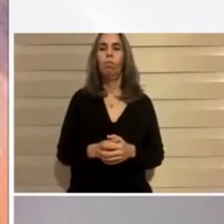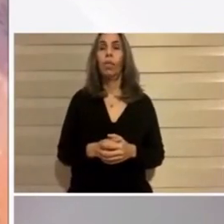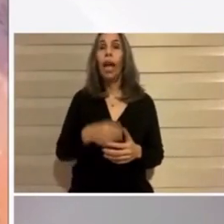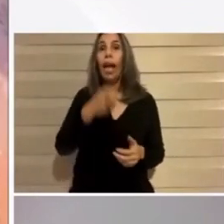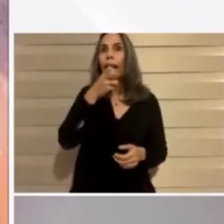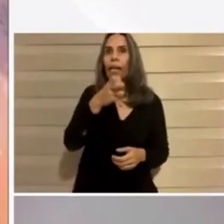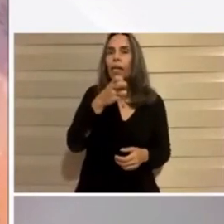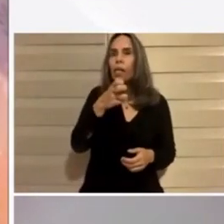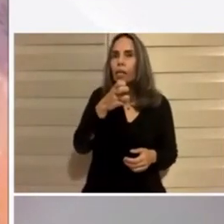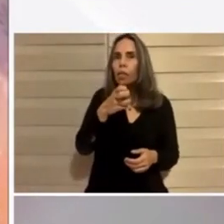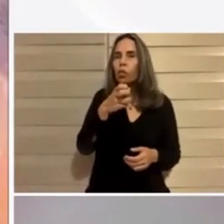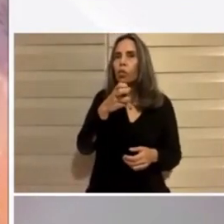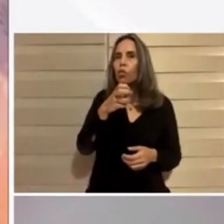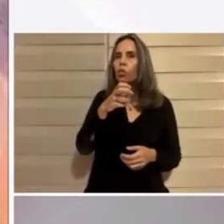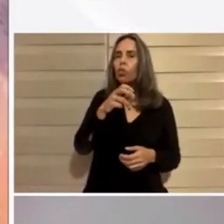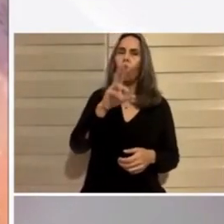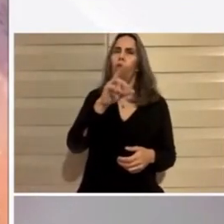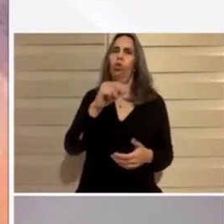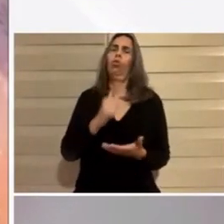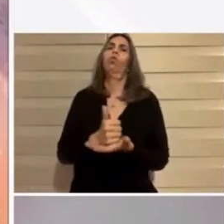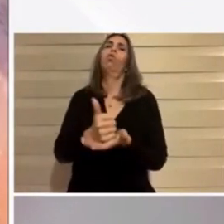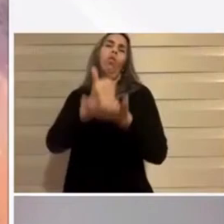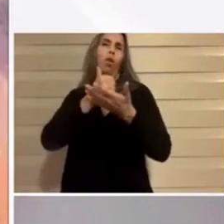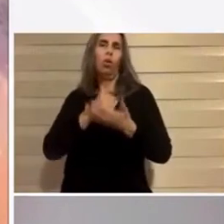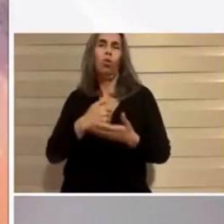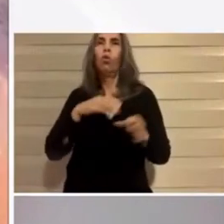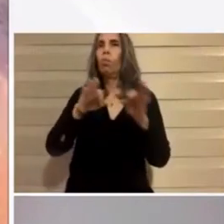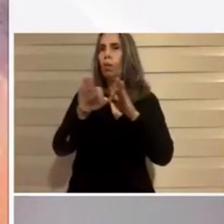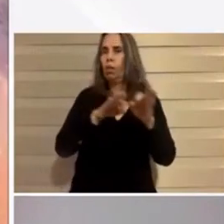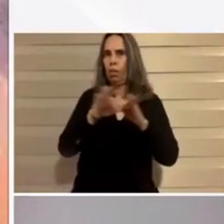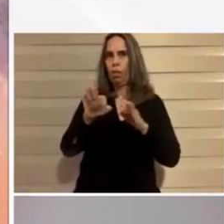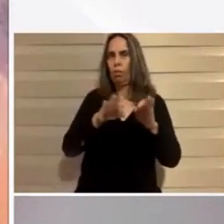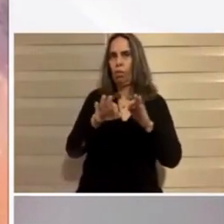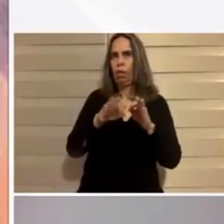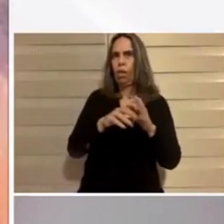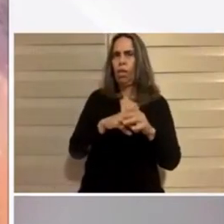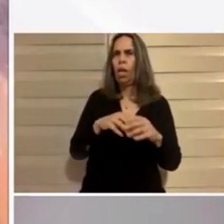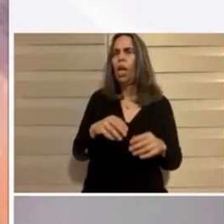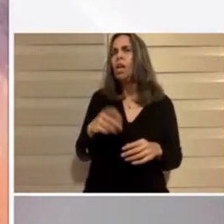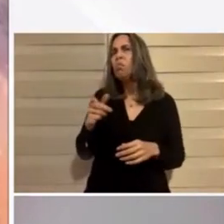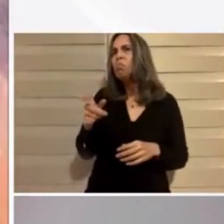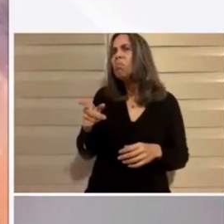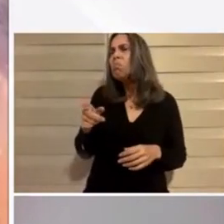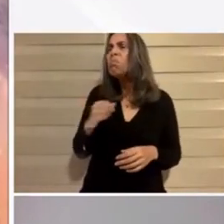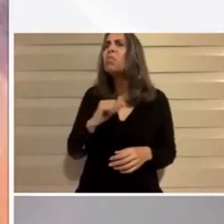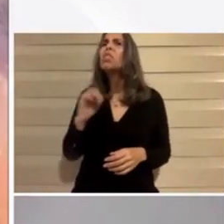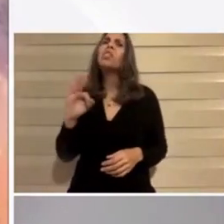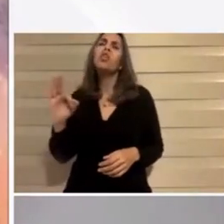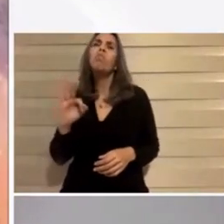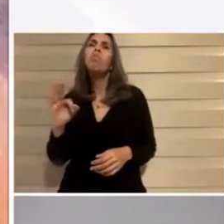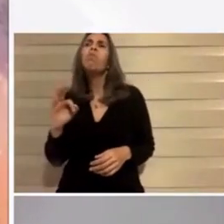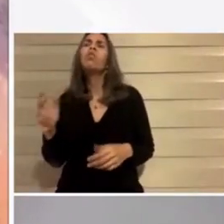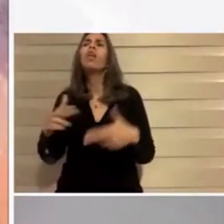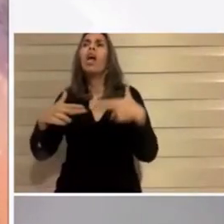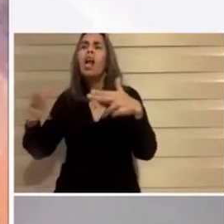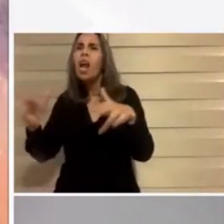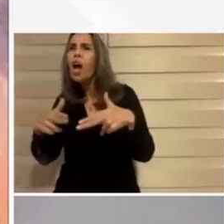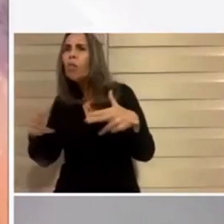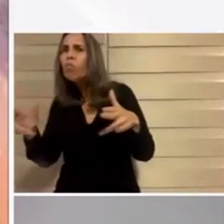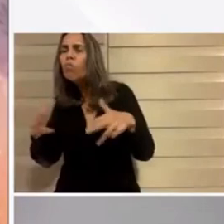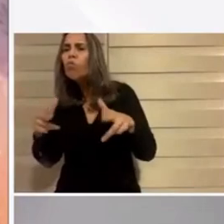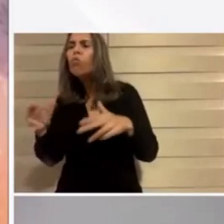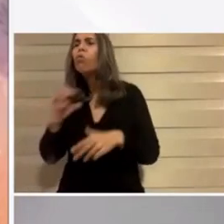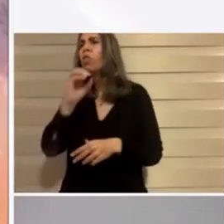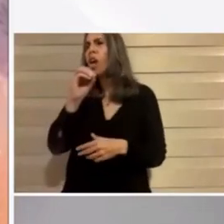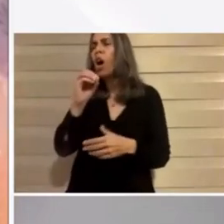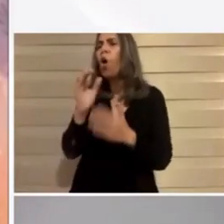porque uno podría decir, ¿qué tiene que ver que a uno disfrute la música o que le guste a uno leer en el que uno decida estudiar